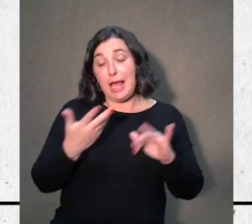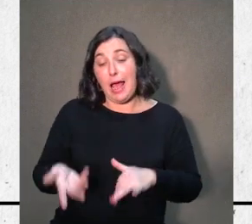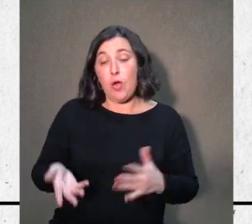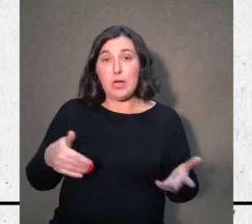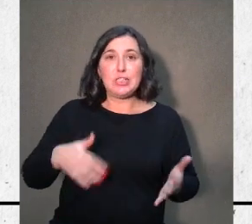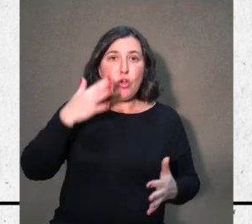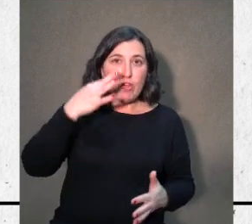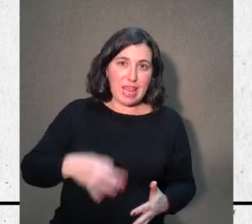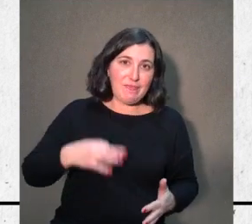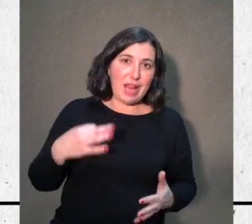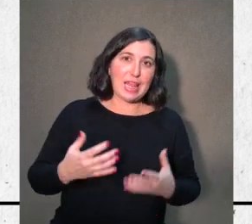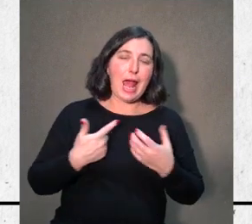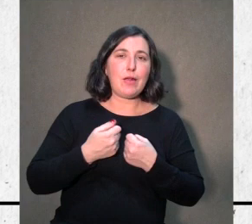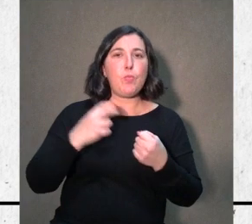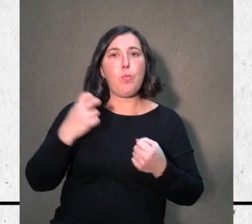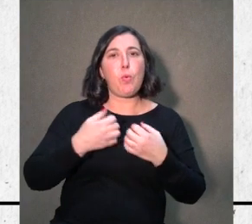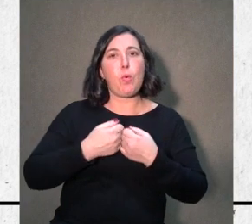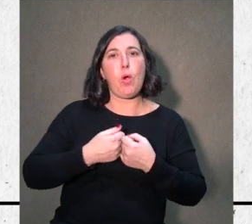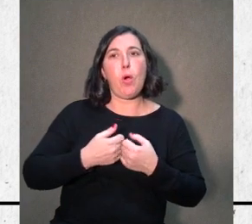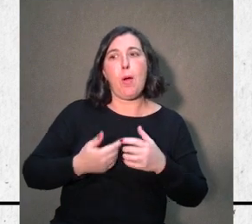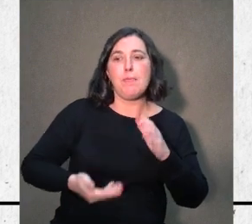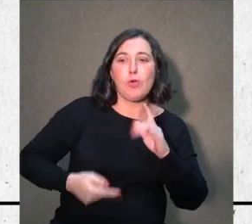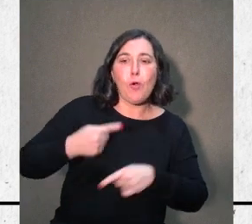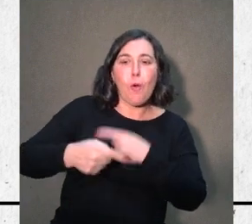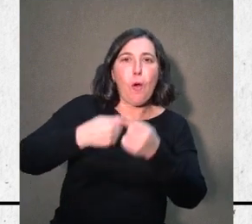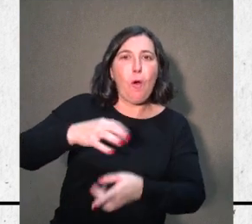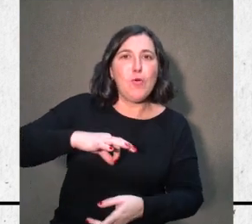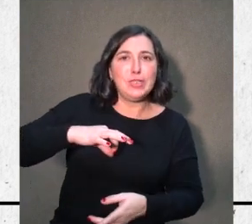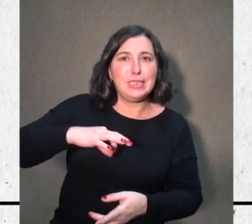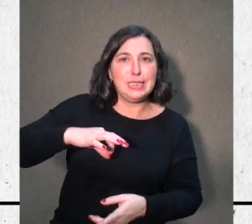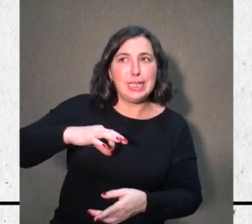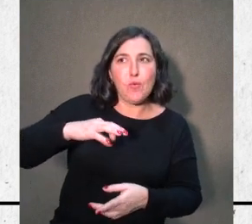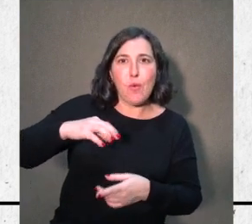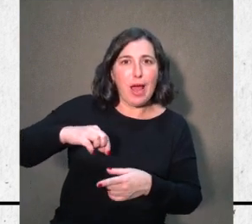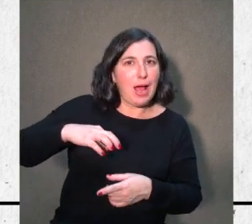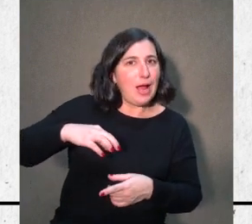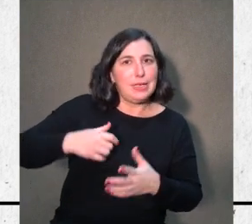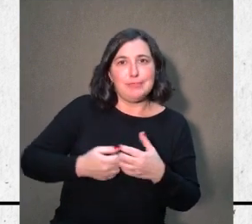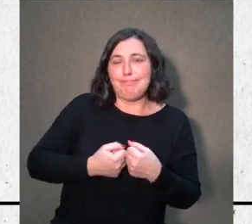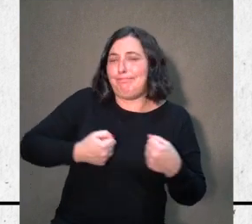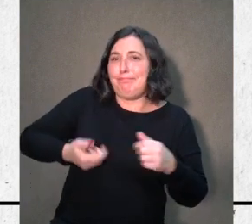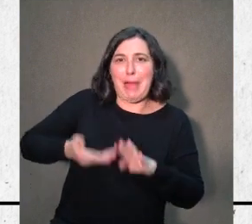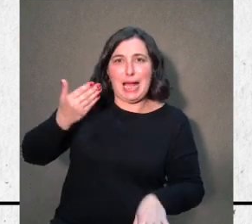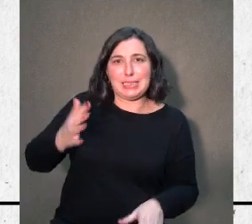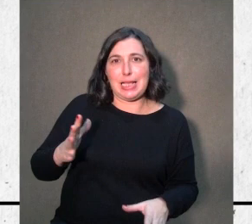mi vida útil física lo más posible, yendo a hidrogimnasia, tratando de hacer yoga,